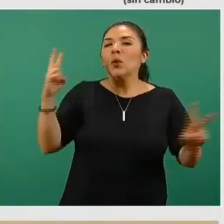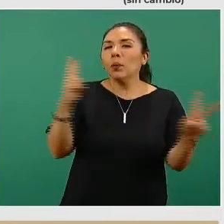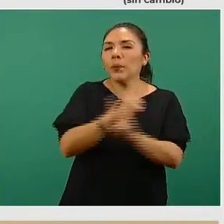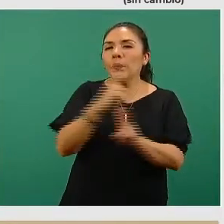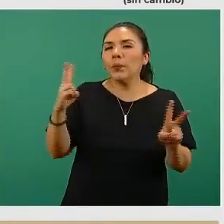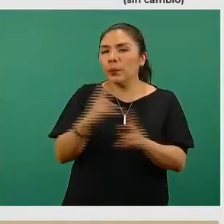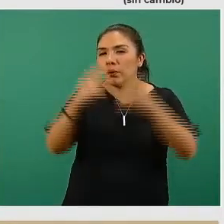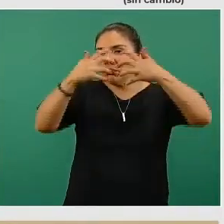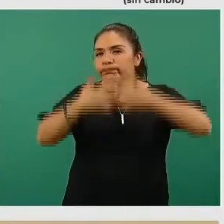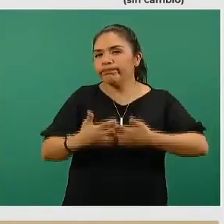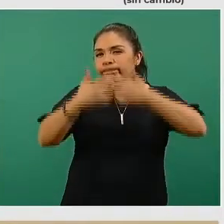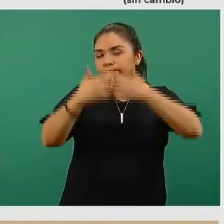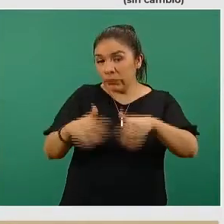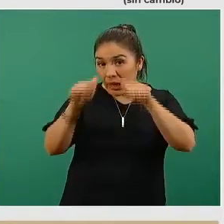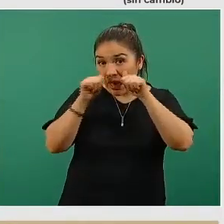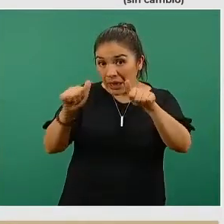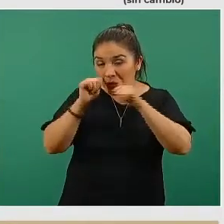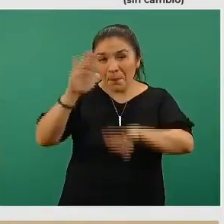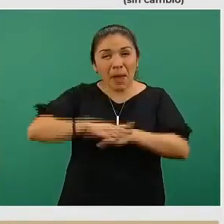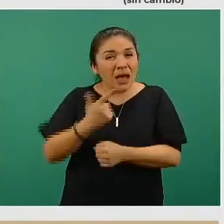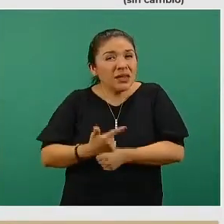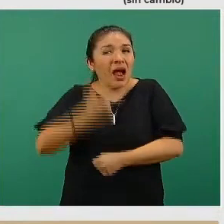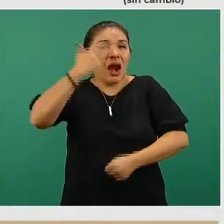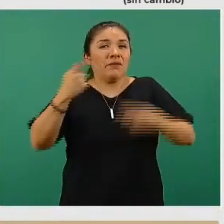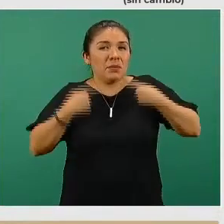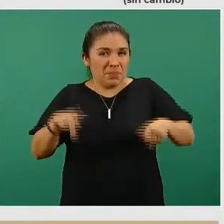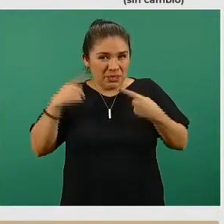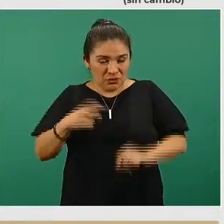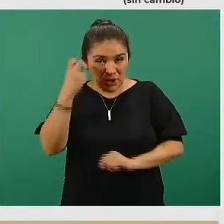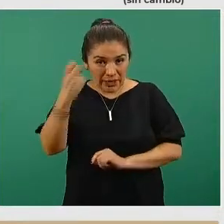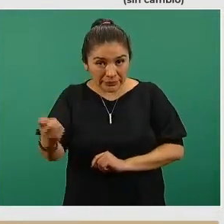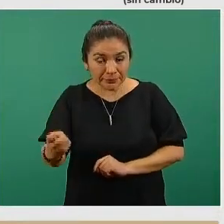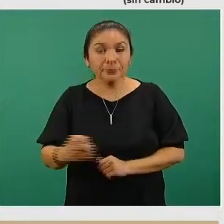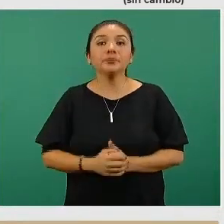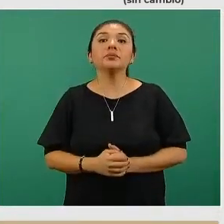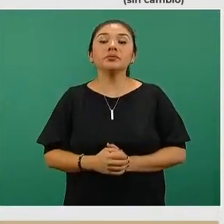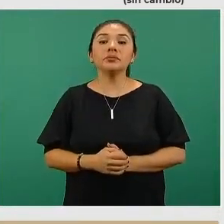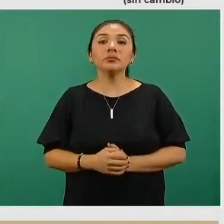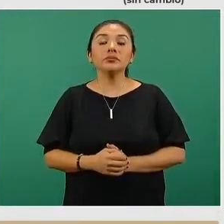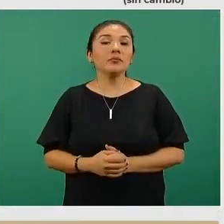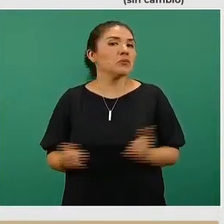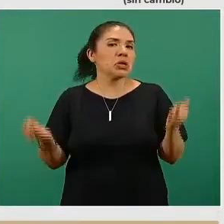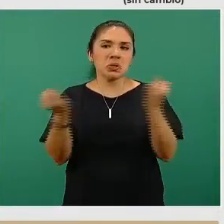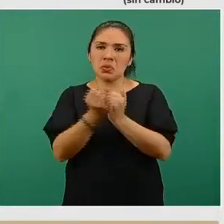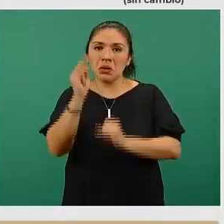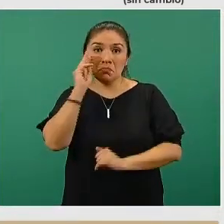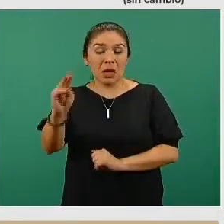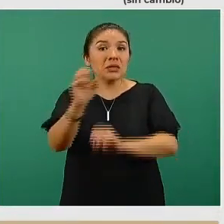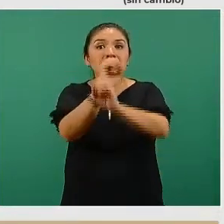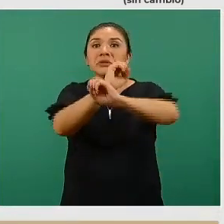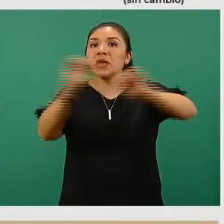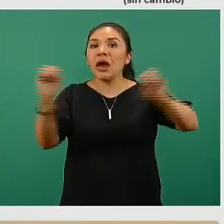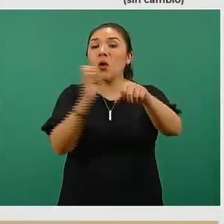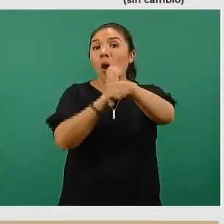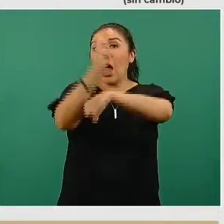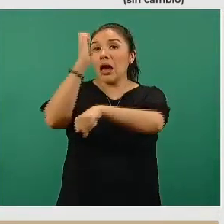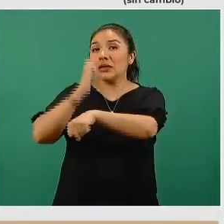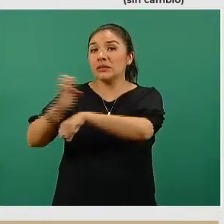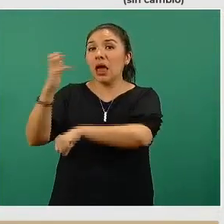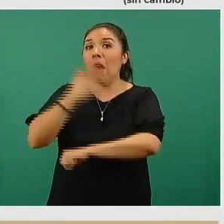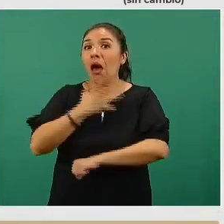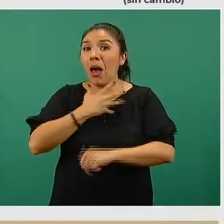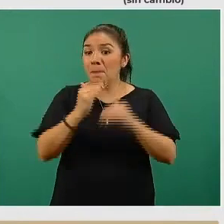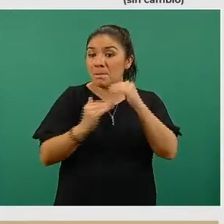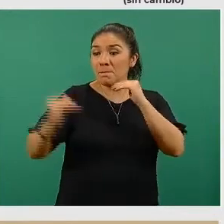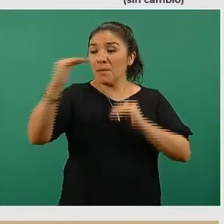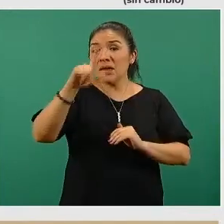requieren ventilación mecánica. Son los pacientes críticos, son los pacientes más graves. E igualmente no tenemos ahora ninguna entidad que